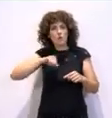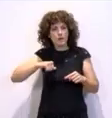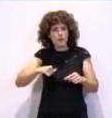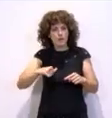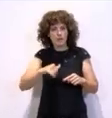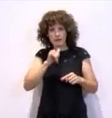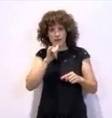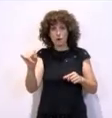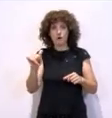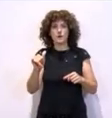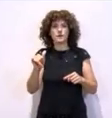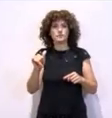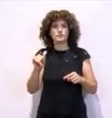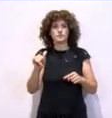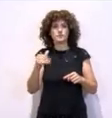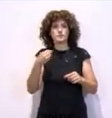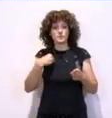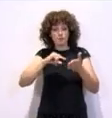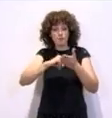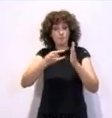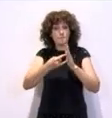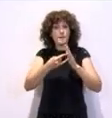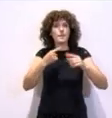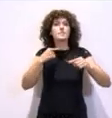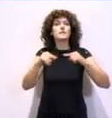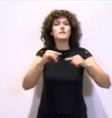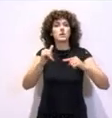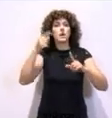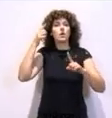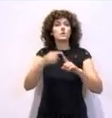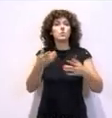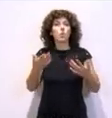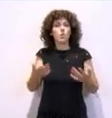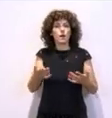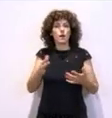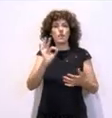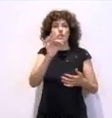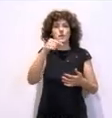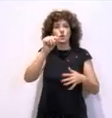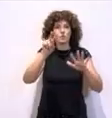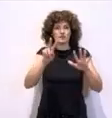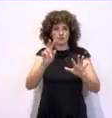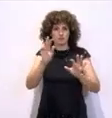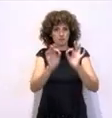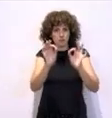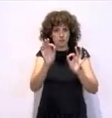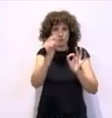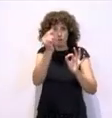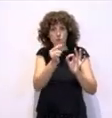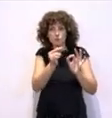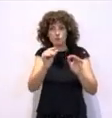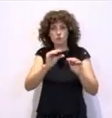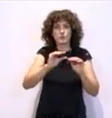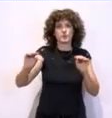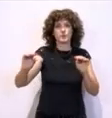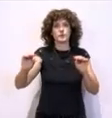autónoma, en ese plan director, tenemos como objetivo llegar al 0,7 del presupuesto en